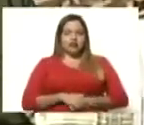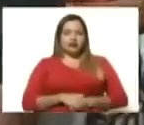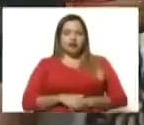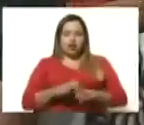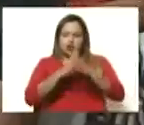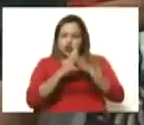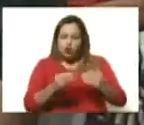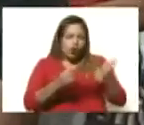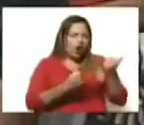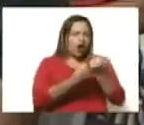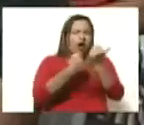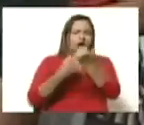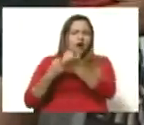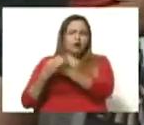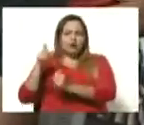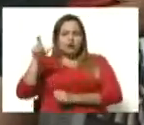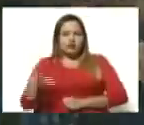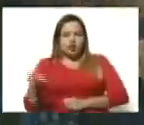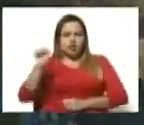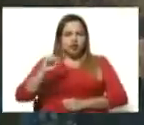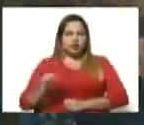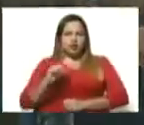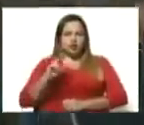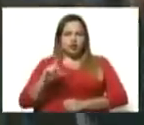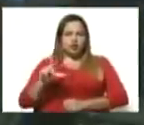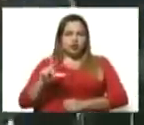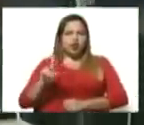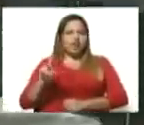el apoyo para el general Zulbarán.